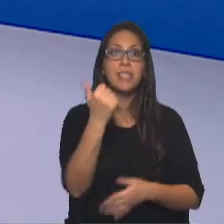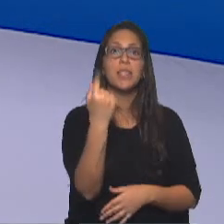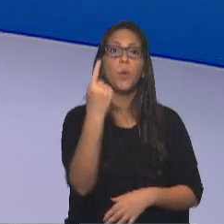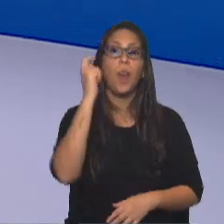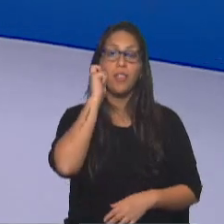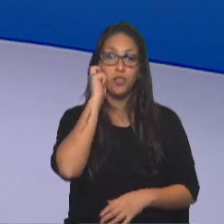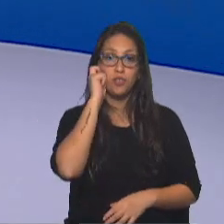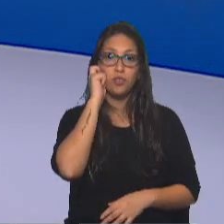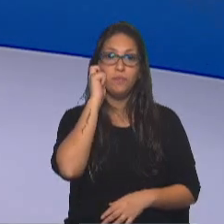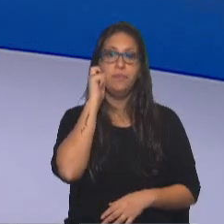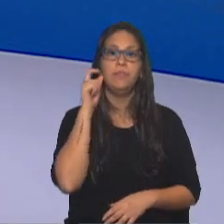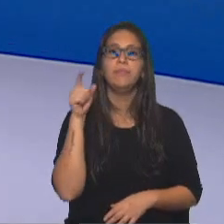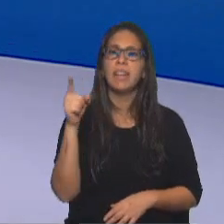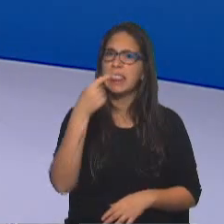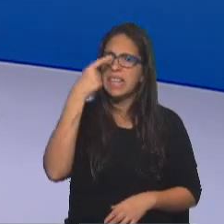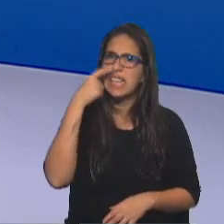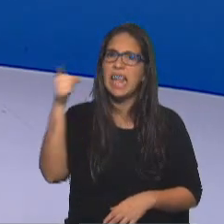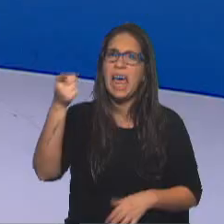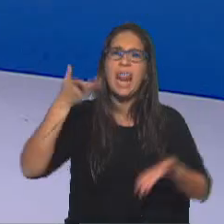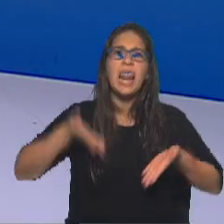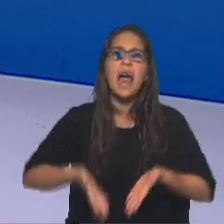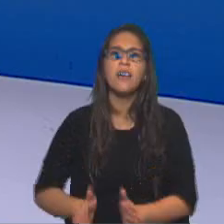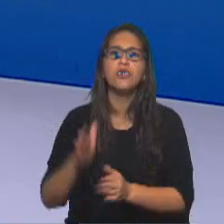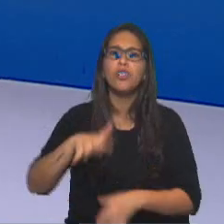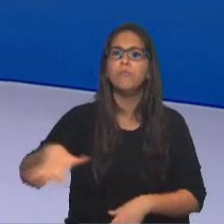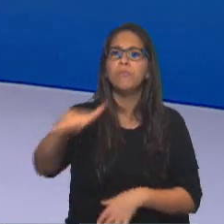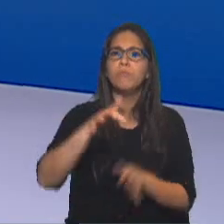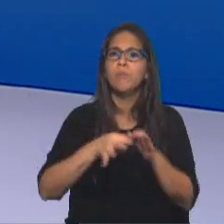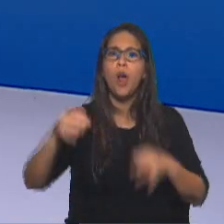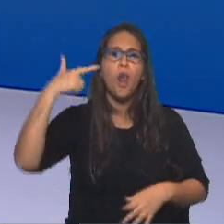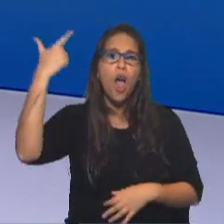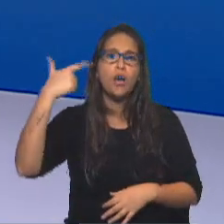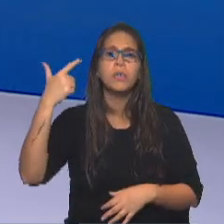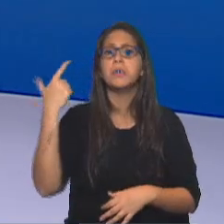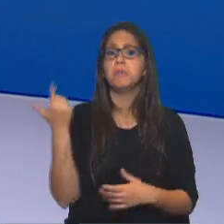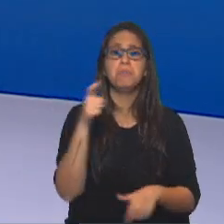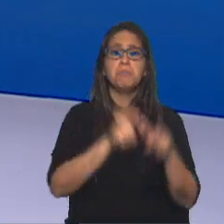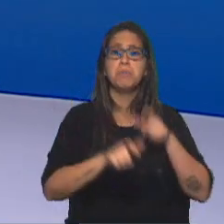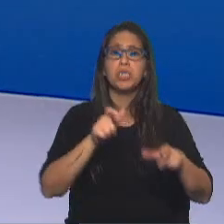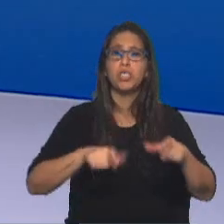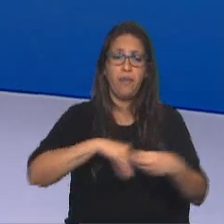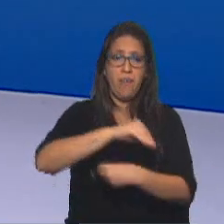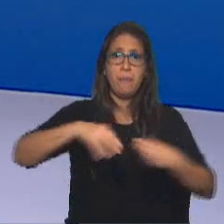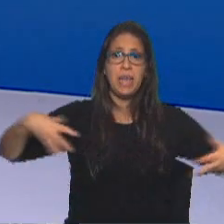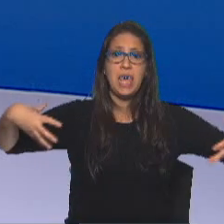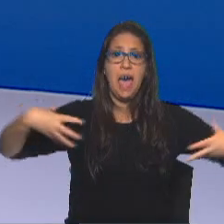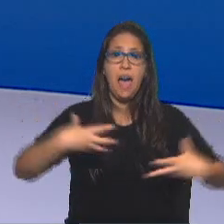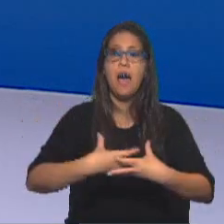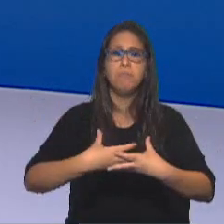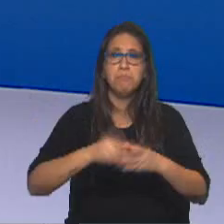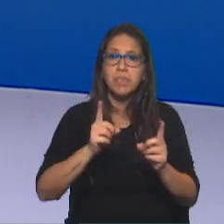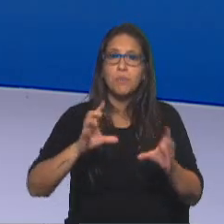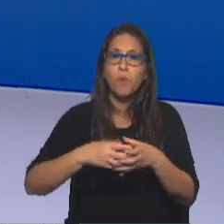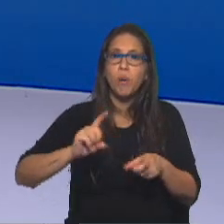años. Esto es interesante. Nació en Londres en una familia de clase trabajadora, votantes del Partido Laborista. De hecho, el nombre Keir